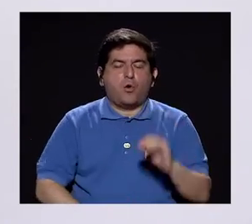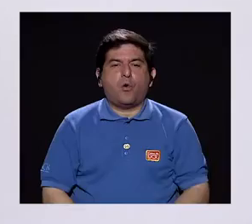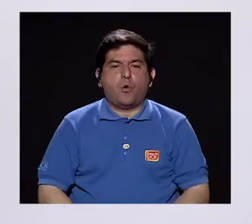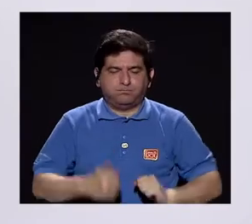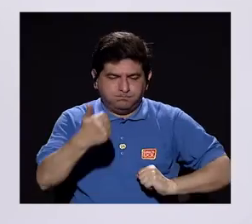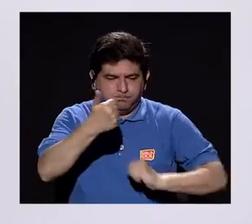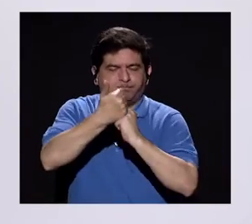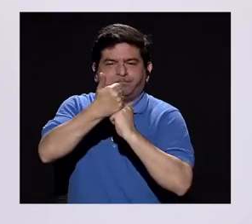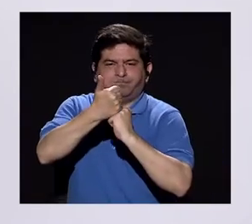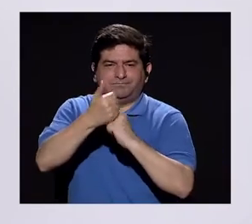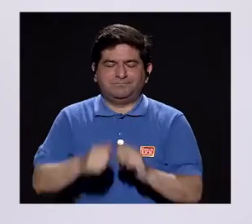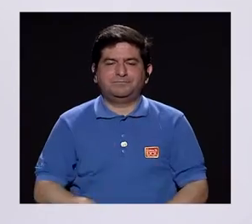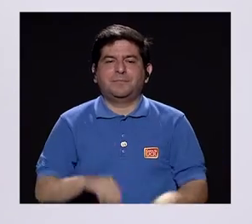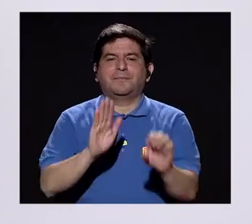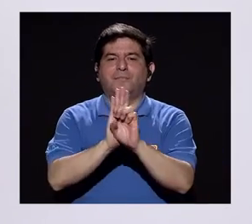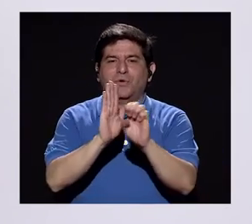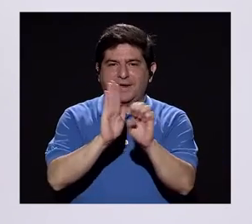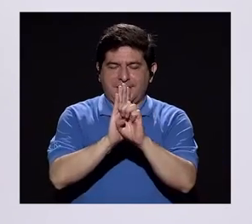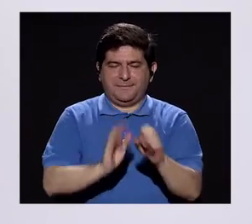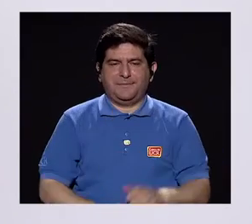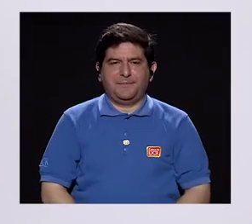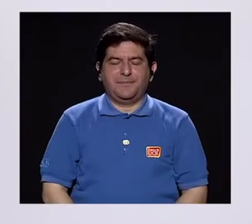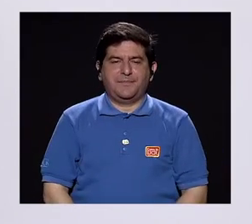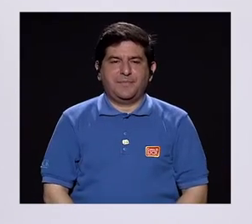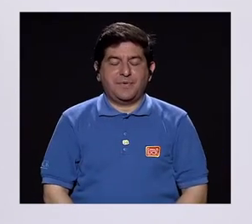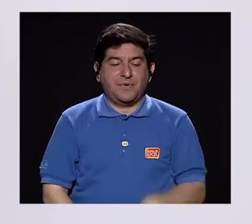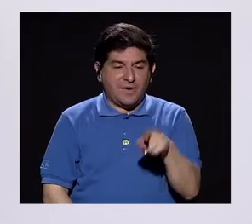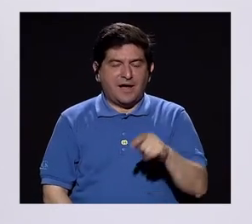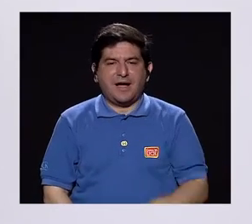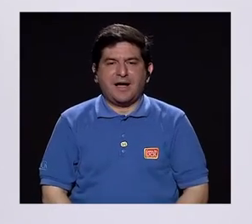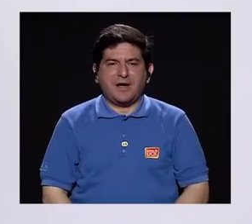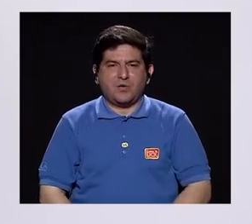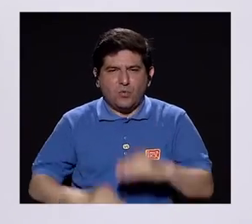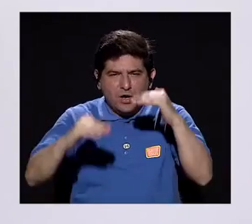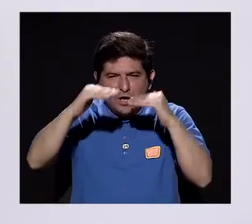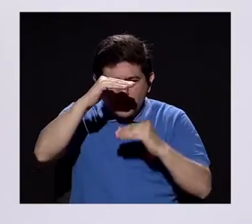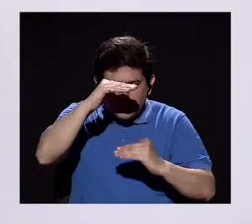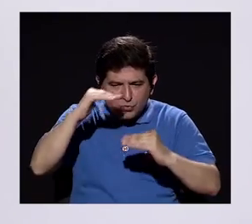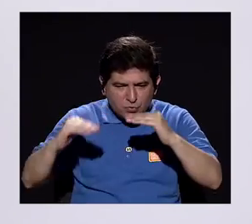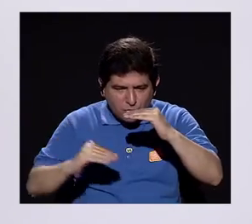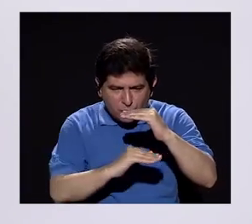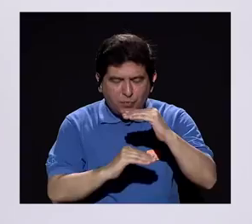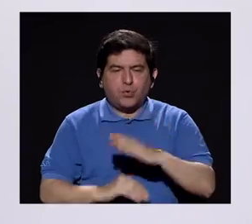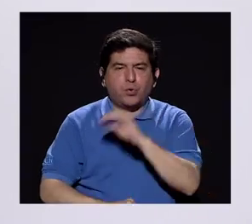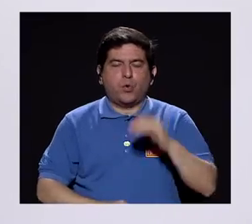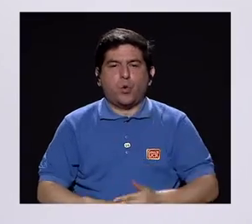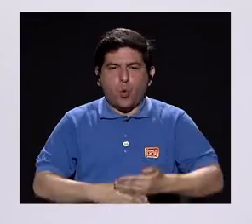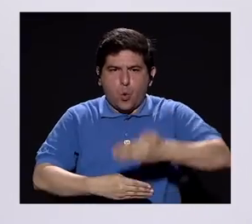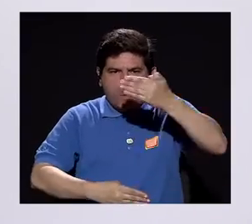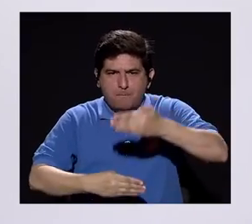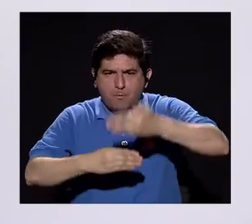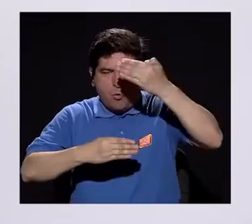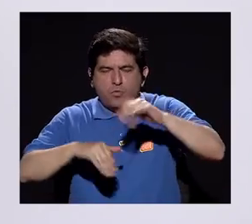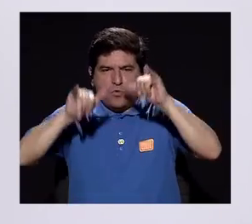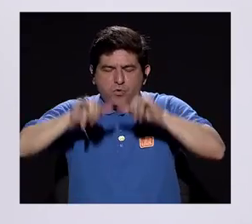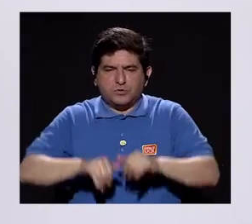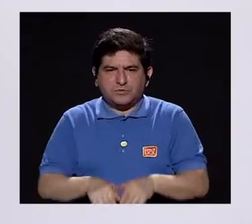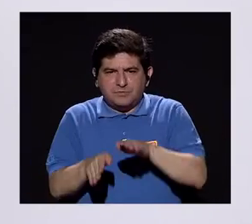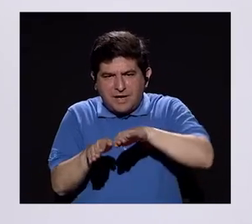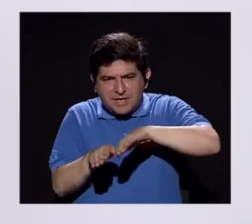como medios importante entonces por ejemplo cuando se hacen sótanos cuando se hacen muros de retención estabilidad de taludes